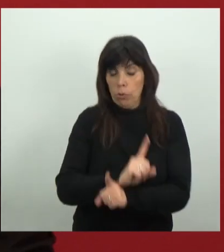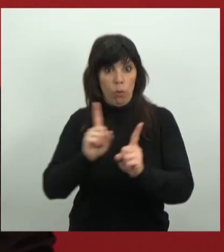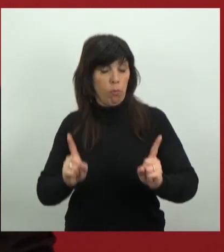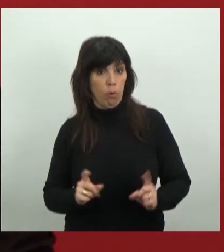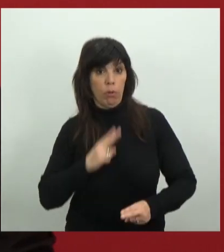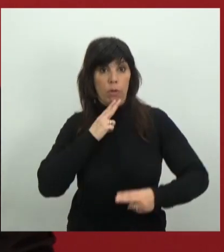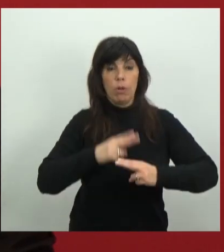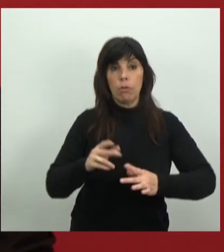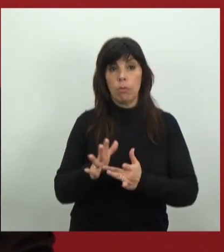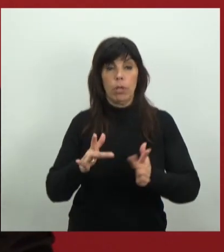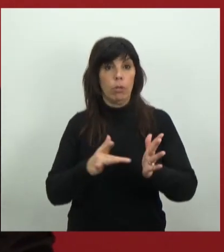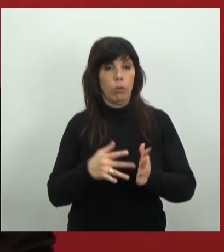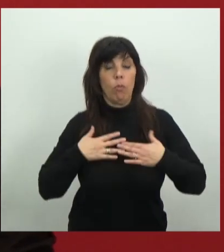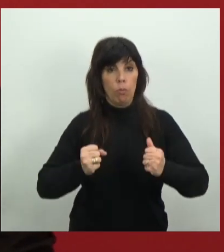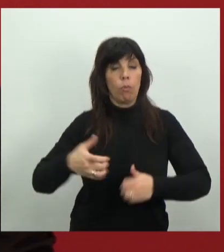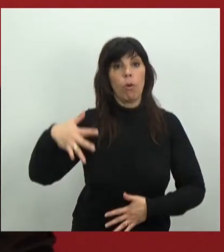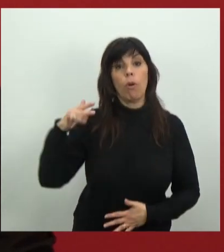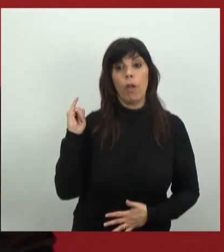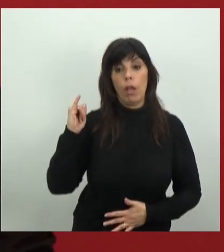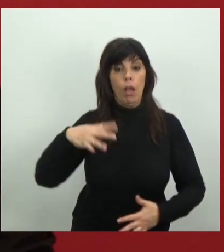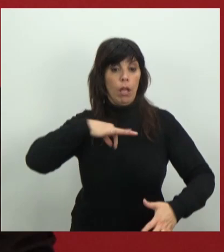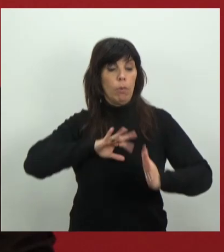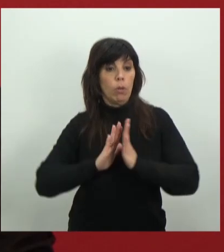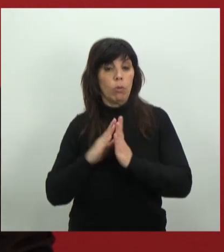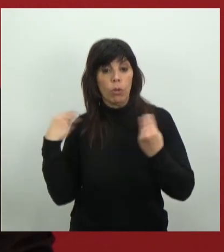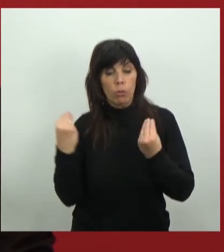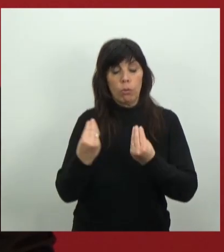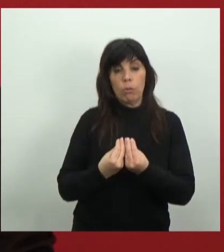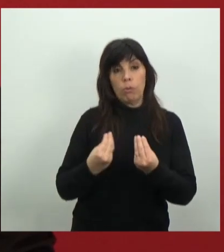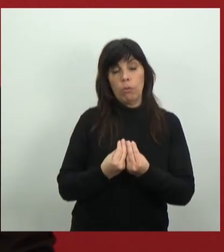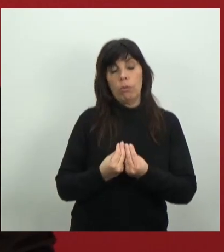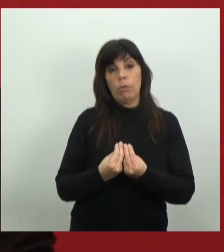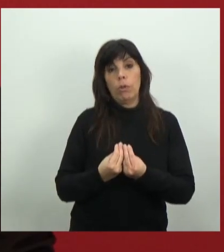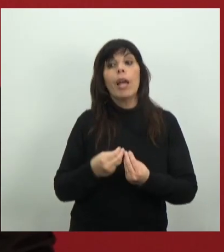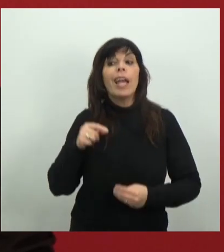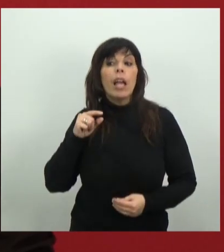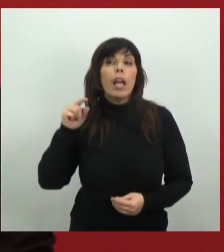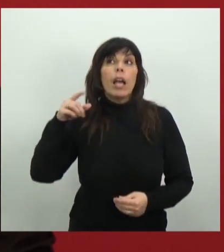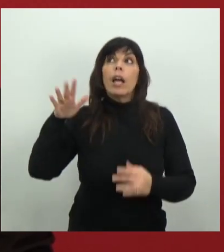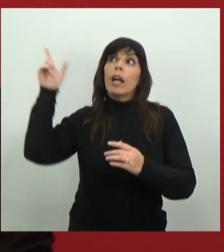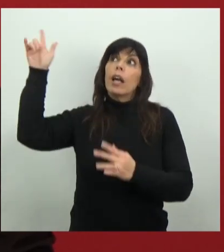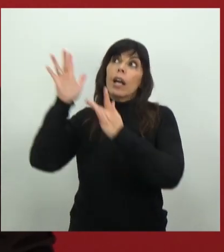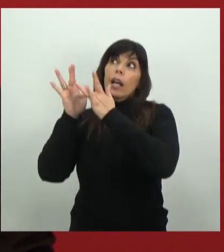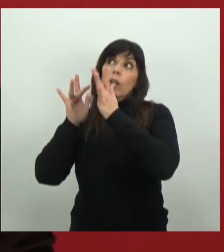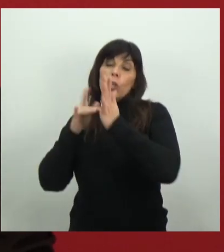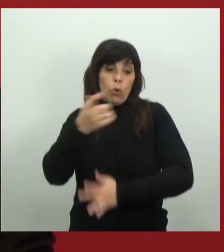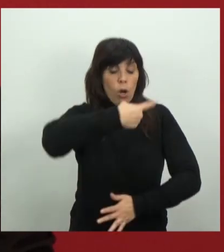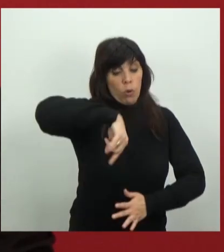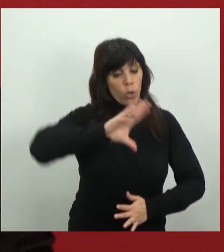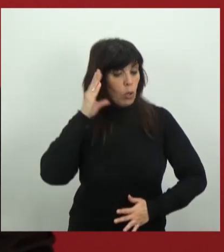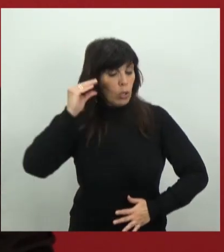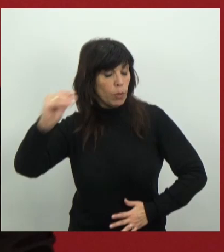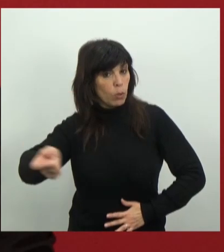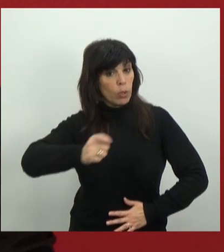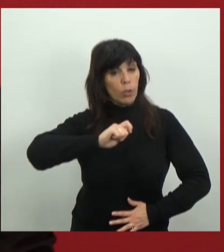poder, el Espíritu Santo está con nosotros, Él nos da sabiduría. Orar para una